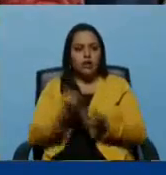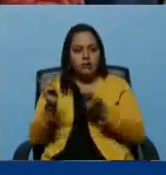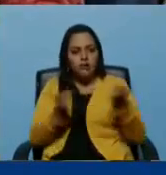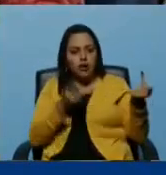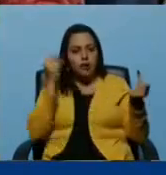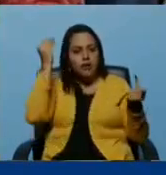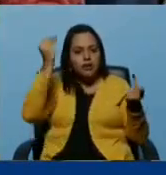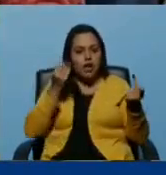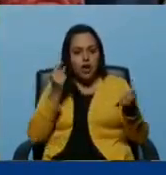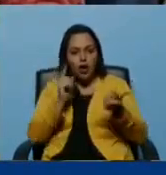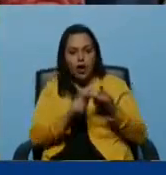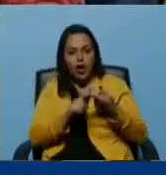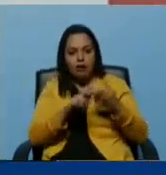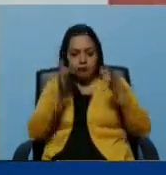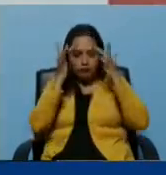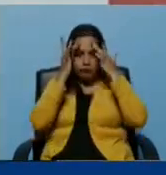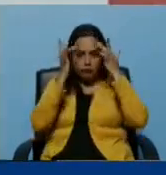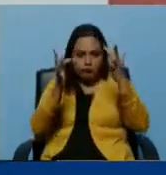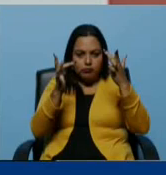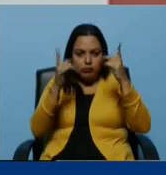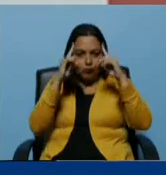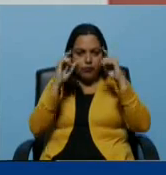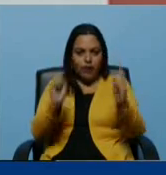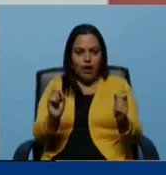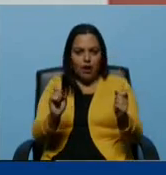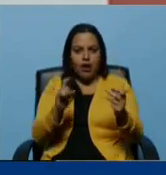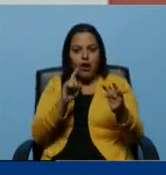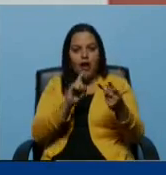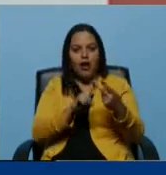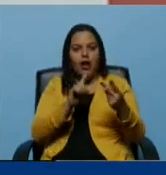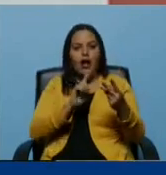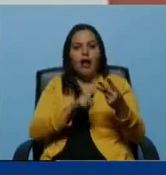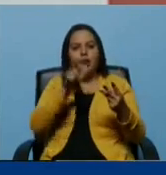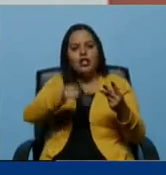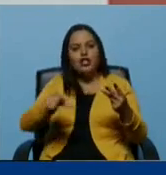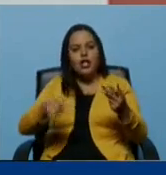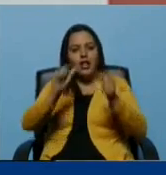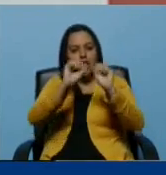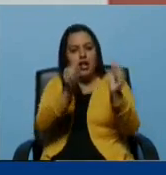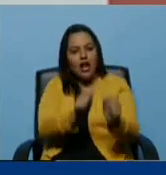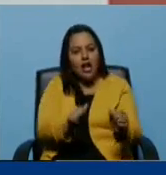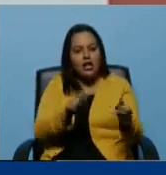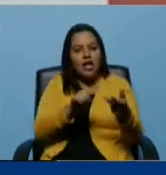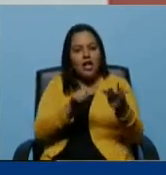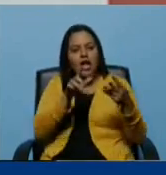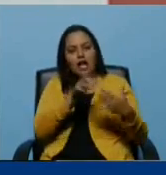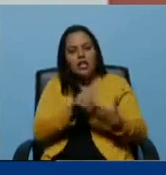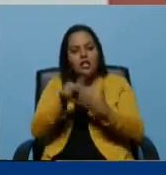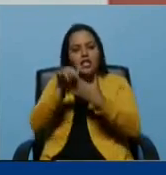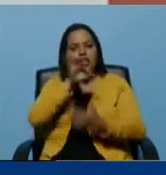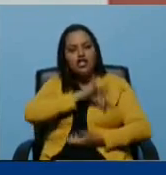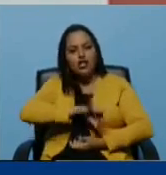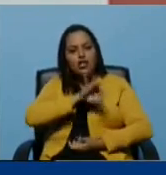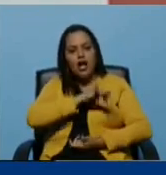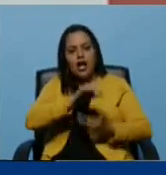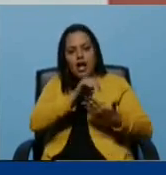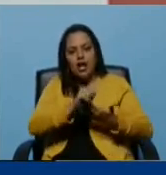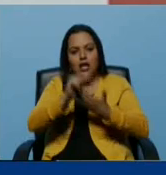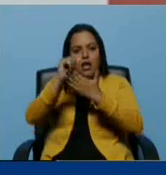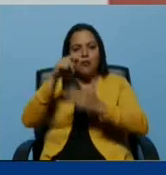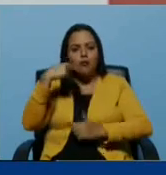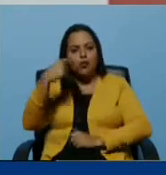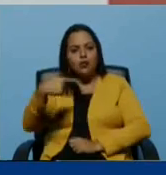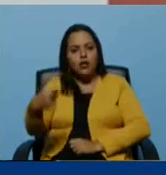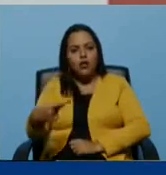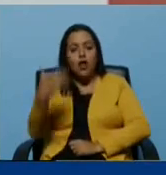pensadores, intelectuales, artistas, líderes sociales, líderes políticos